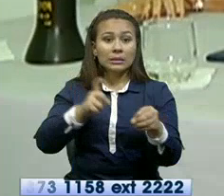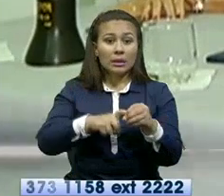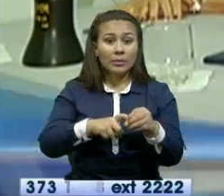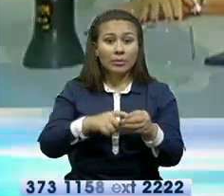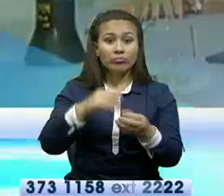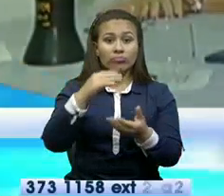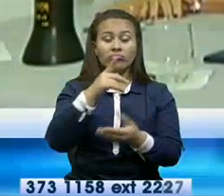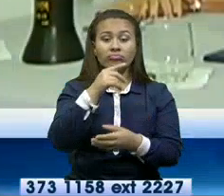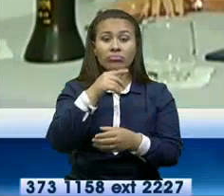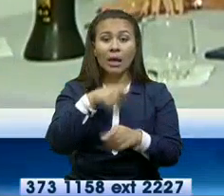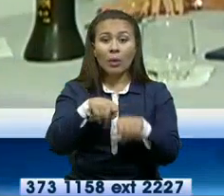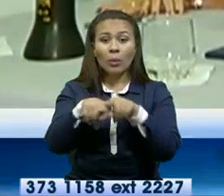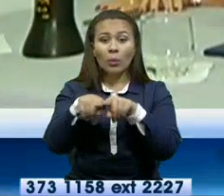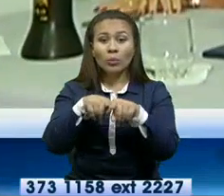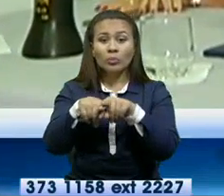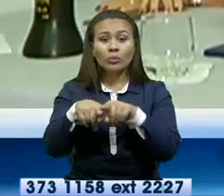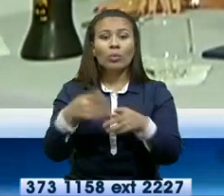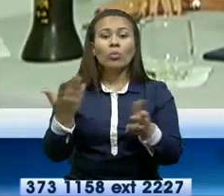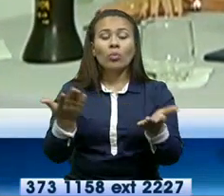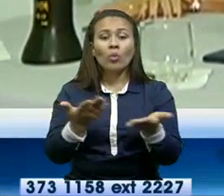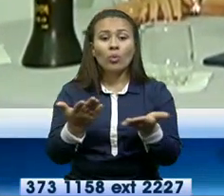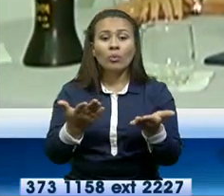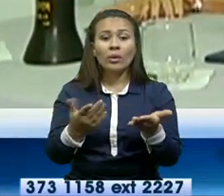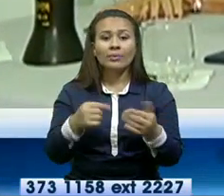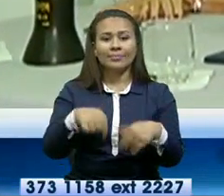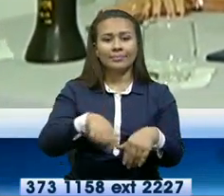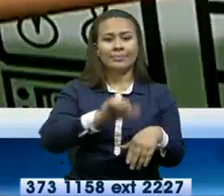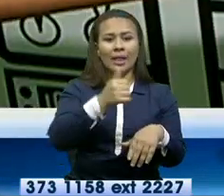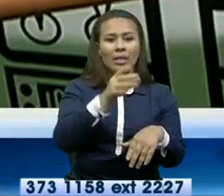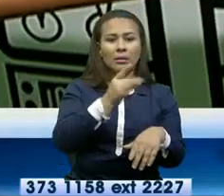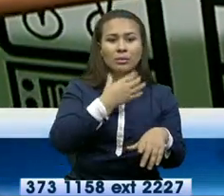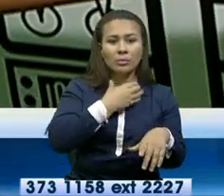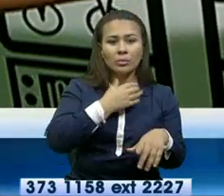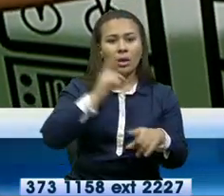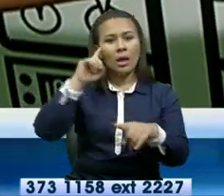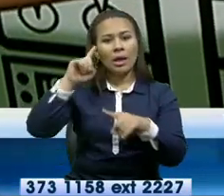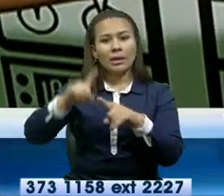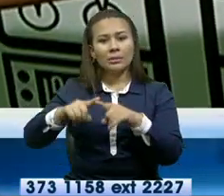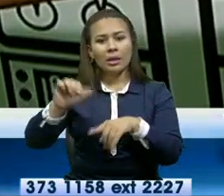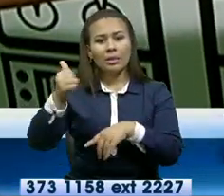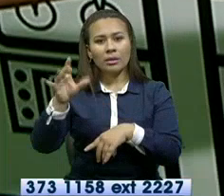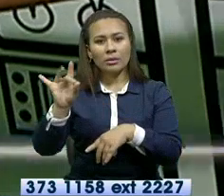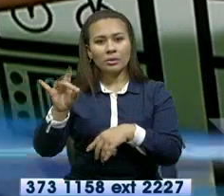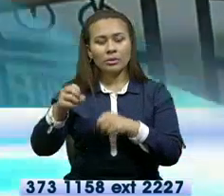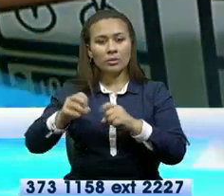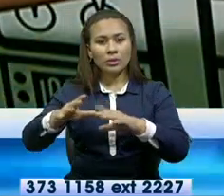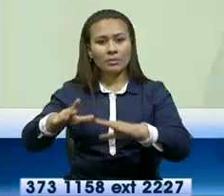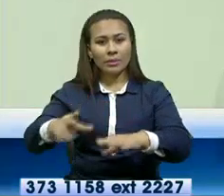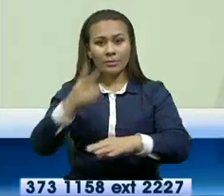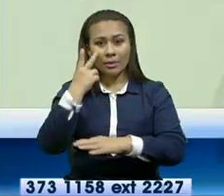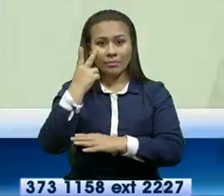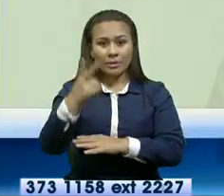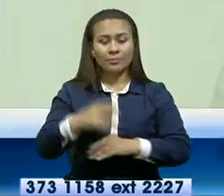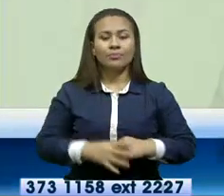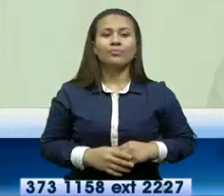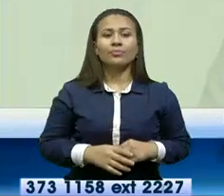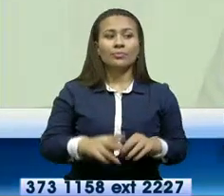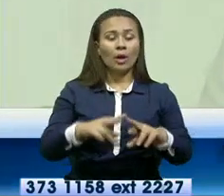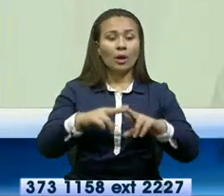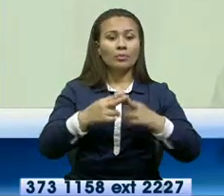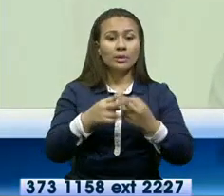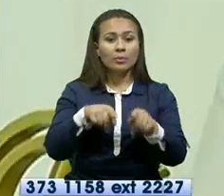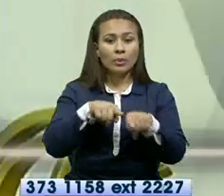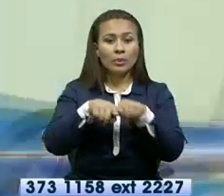piezas concursantes podrán efectuarse entre los próximos 18 de agosto y 18 de septiembre. Comenzamos